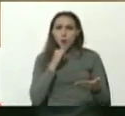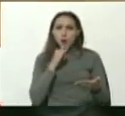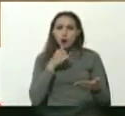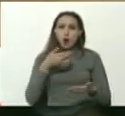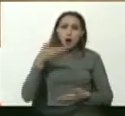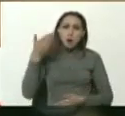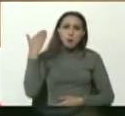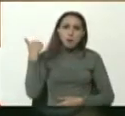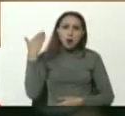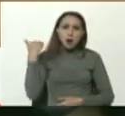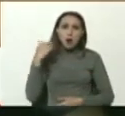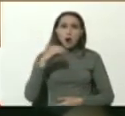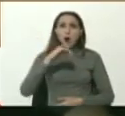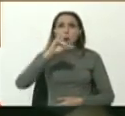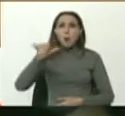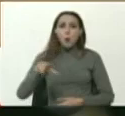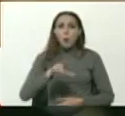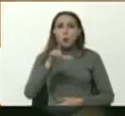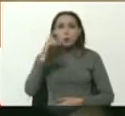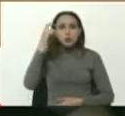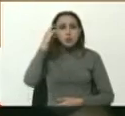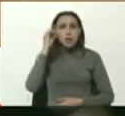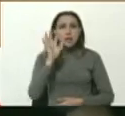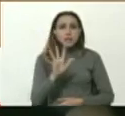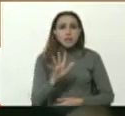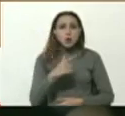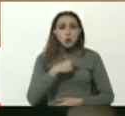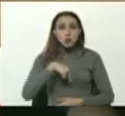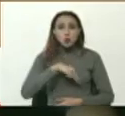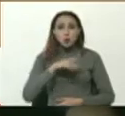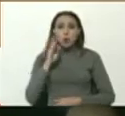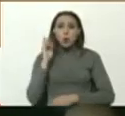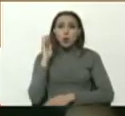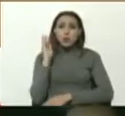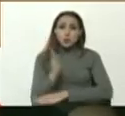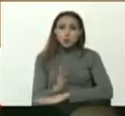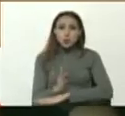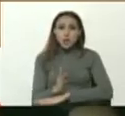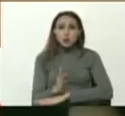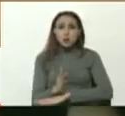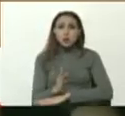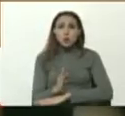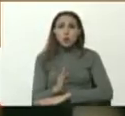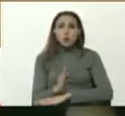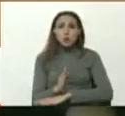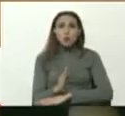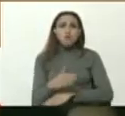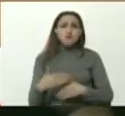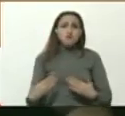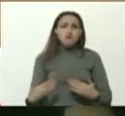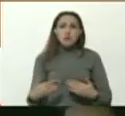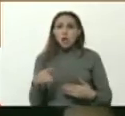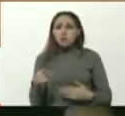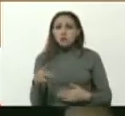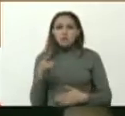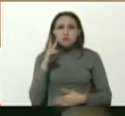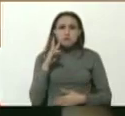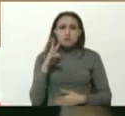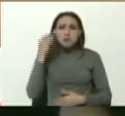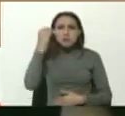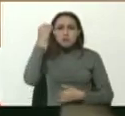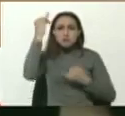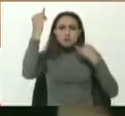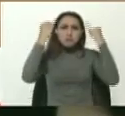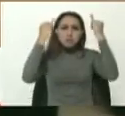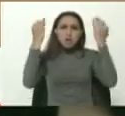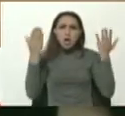de julio. Tal como lo denunciamos en su oportunidad, este informe está dominado por una visión selectiva y